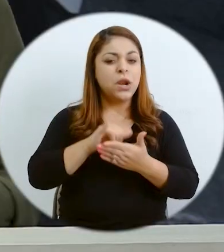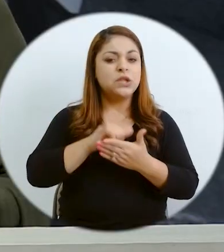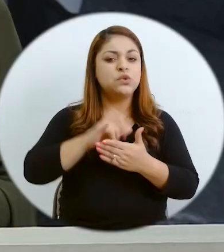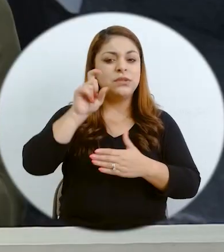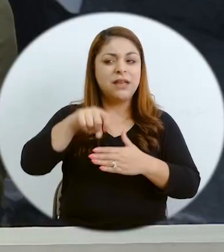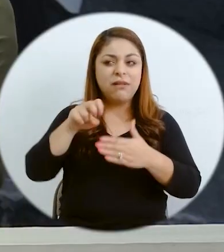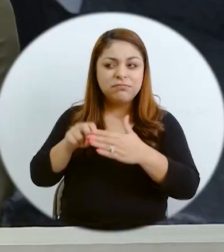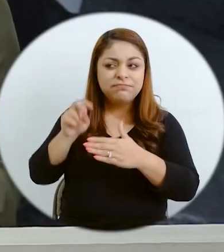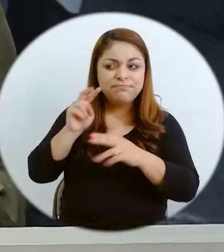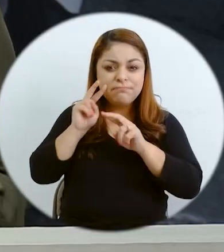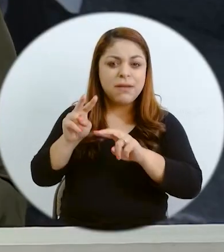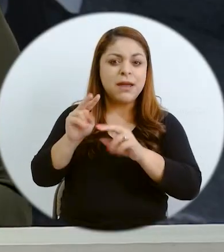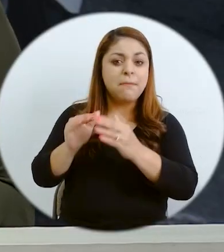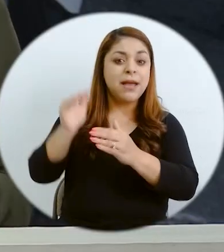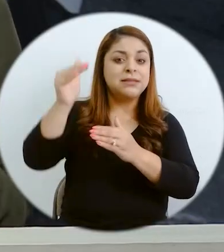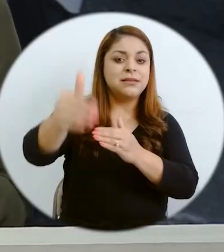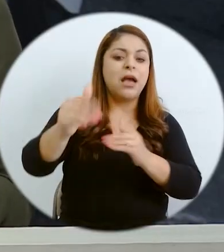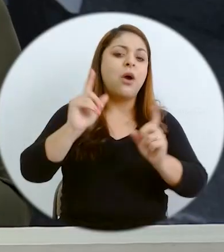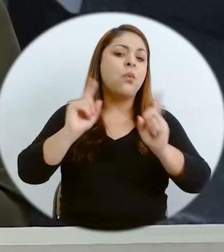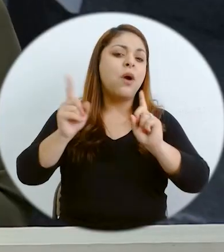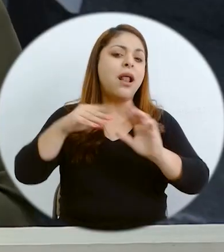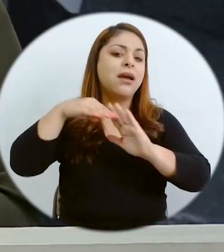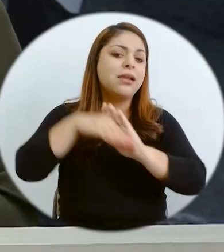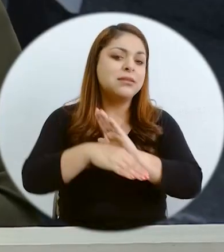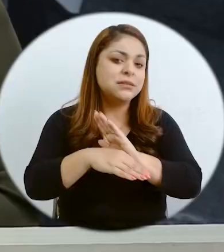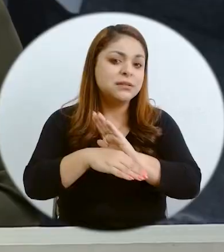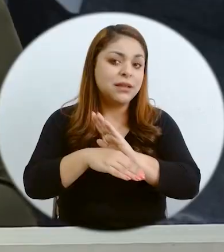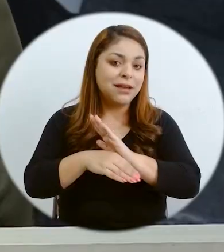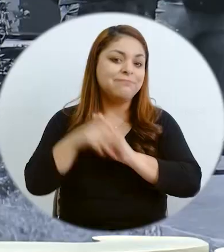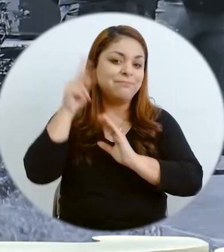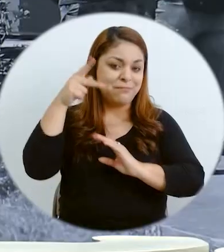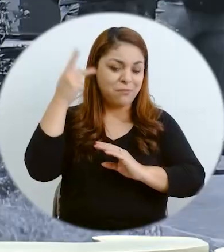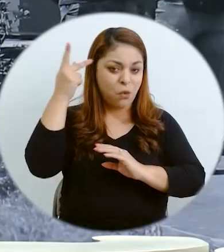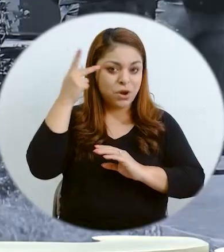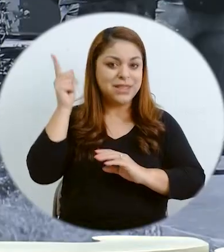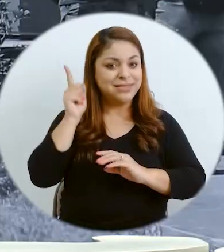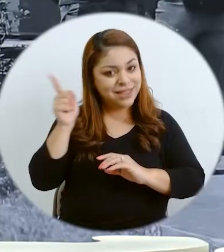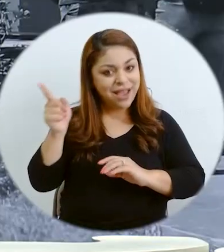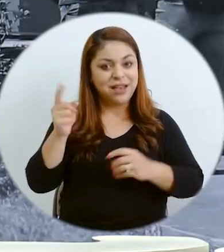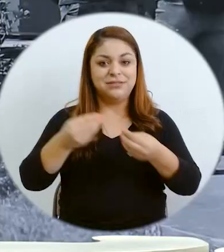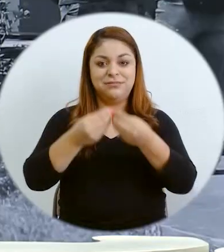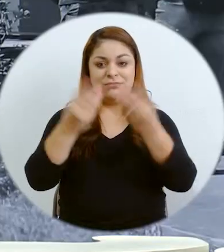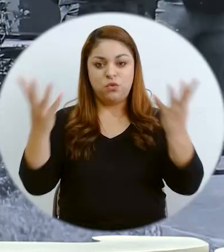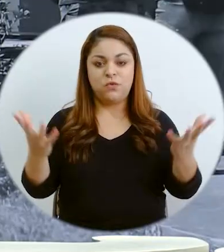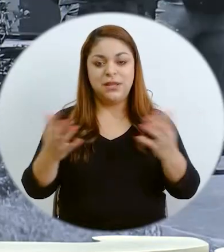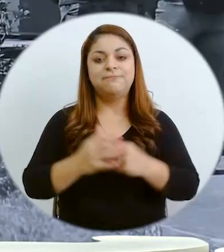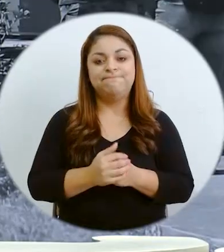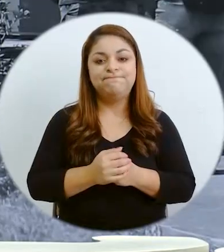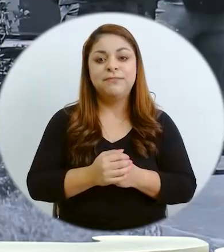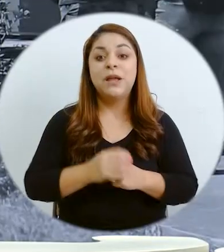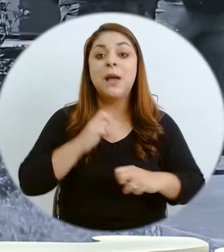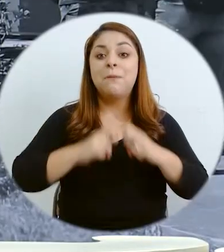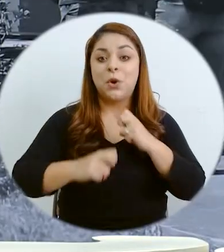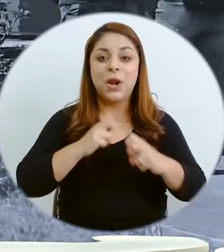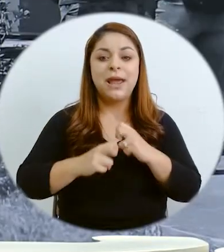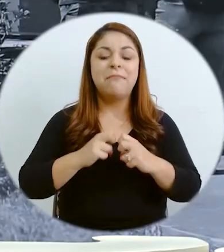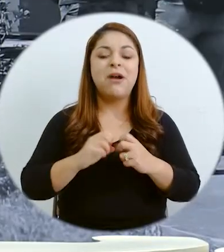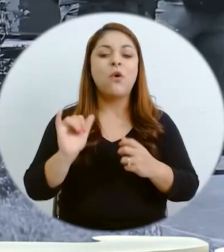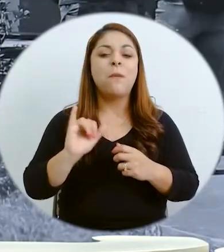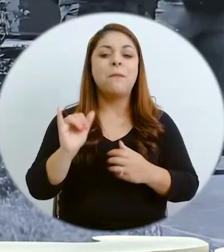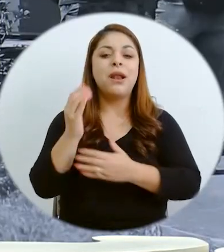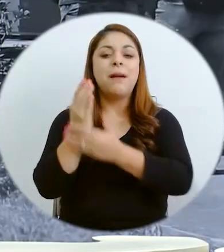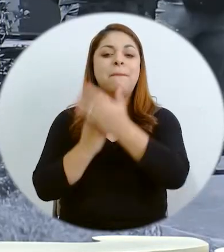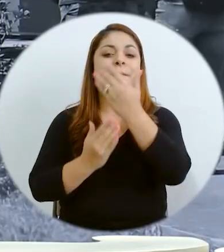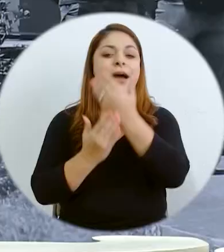eso antes lo decía, hay que ir más allá de cuál es la crisis educativa. Sí, son políticas públicas. Sí, pero el problema es la